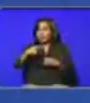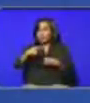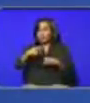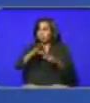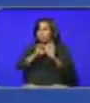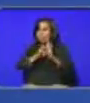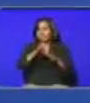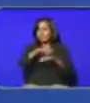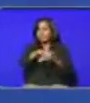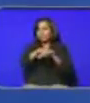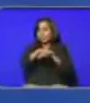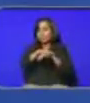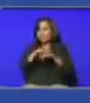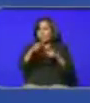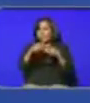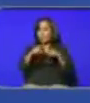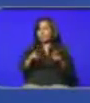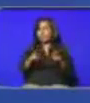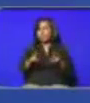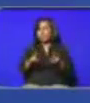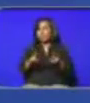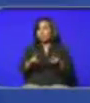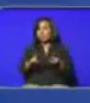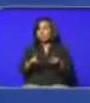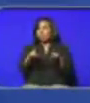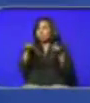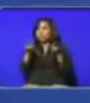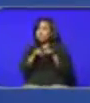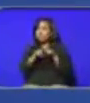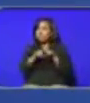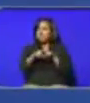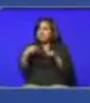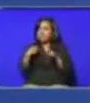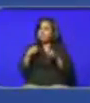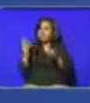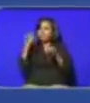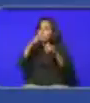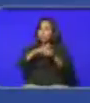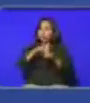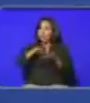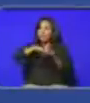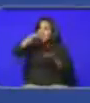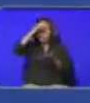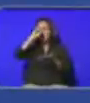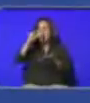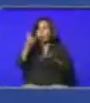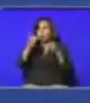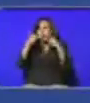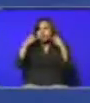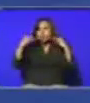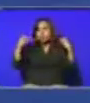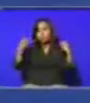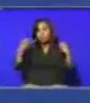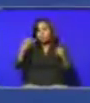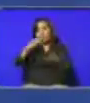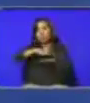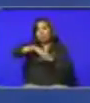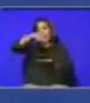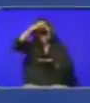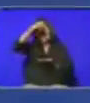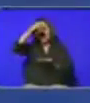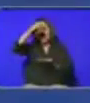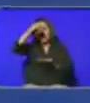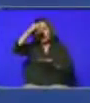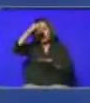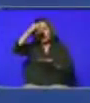otras asignaturas de otros idiomas, por ejemplo francés, mandarín, porque va a haber un laboratorio de lengua. Y otra asignatura que va a